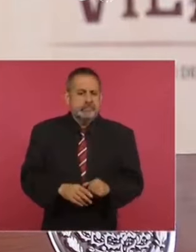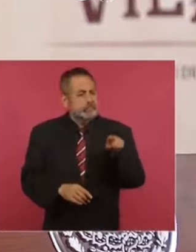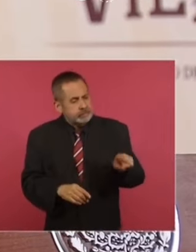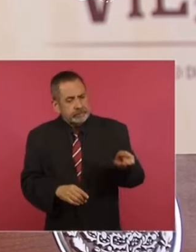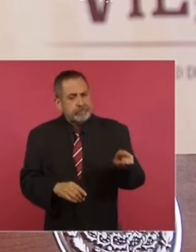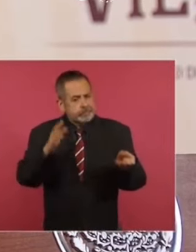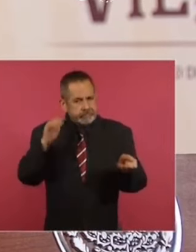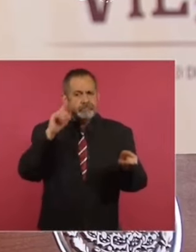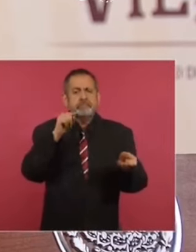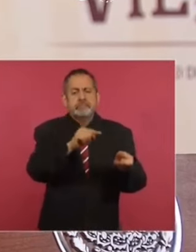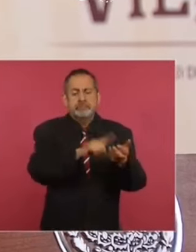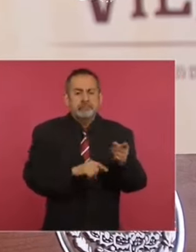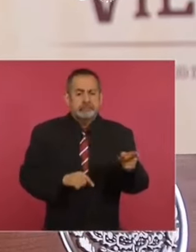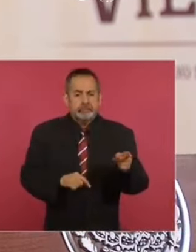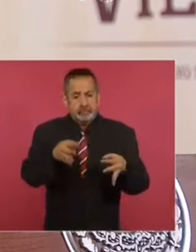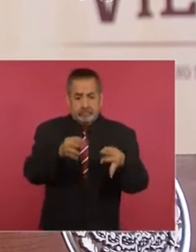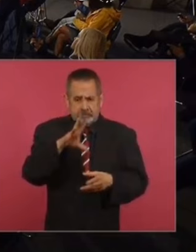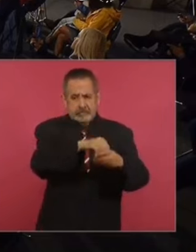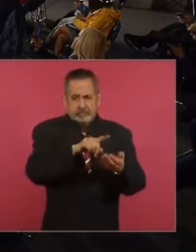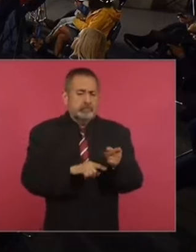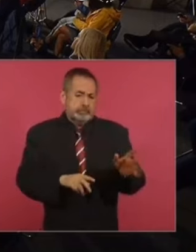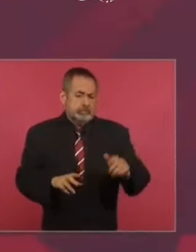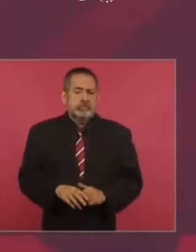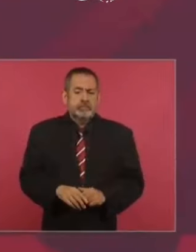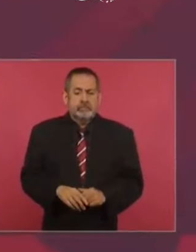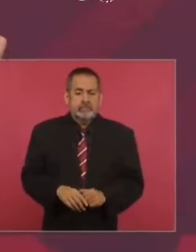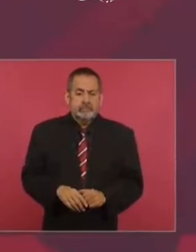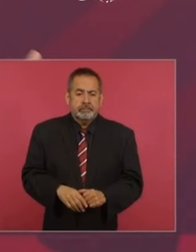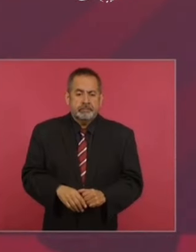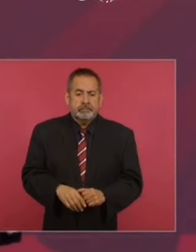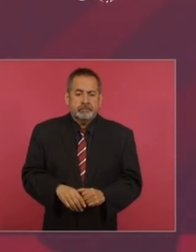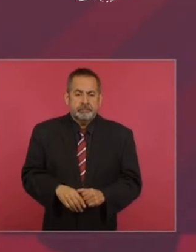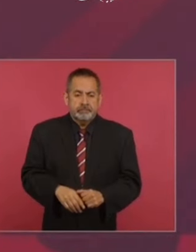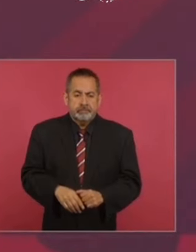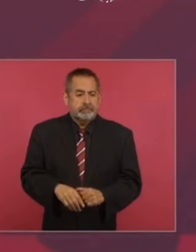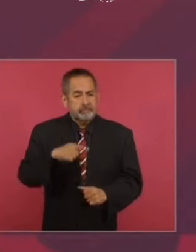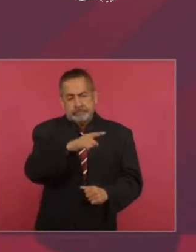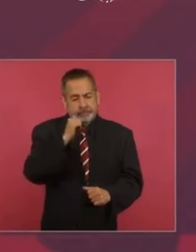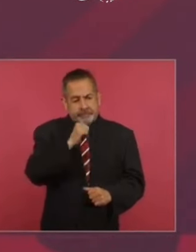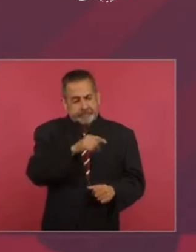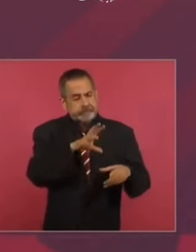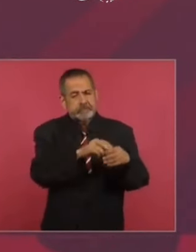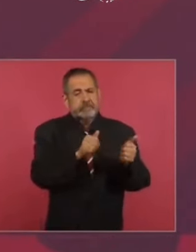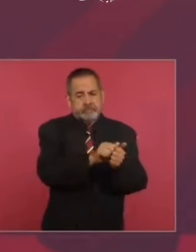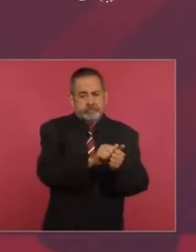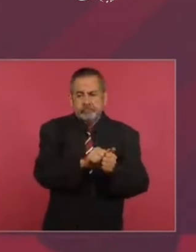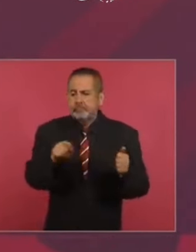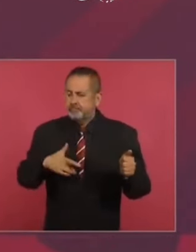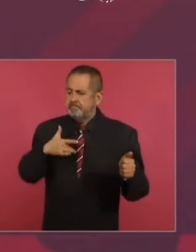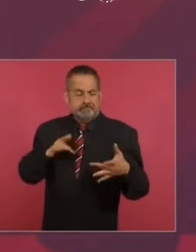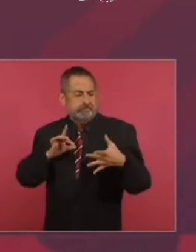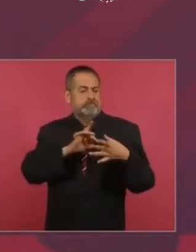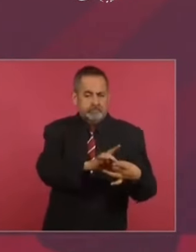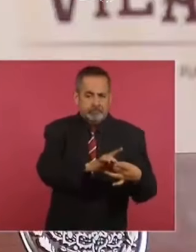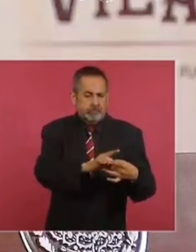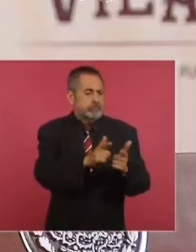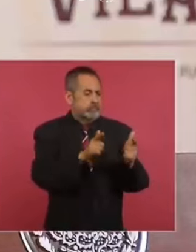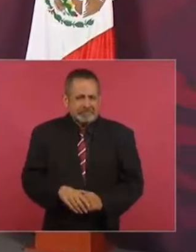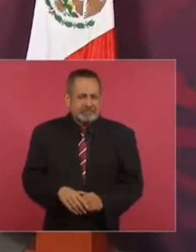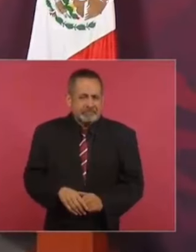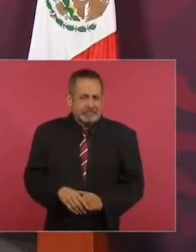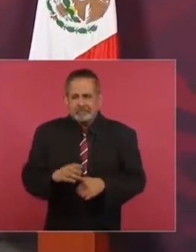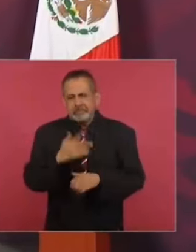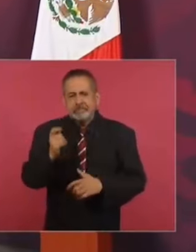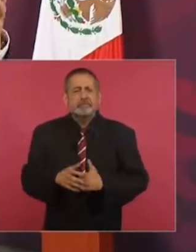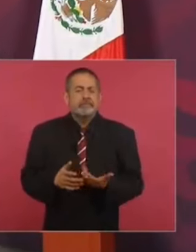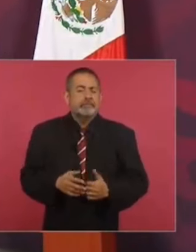fue ministra y pues siempre hay una solidaridad de gremio,